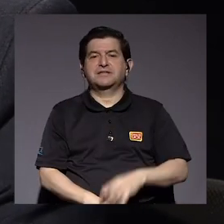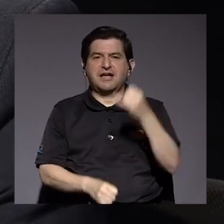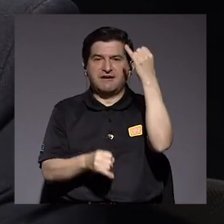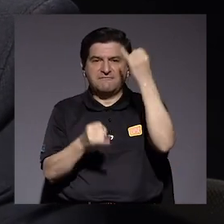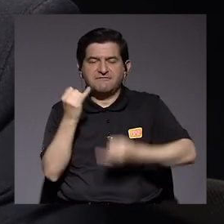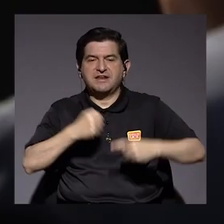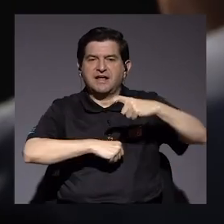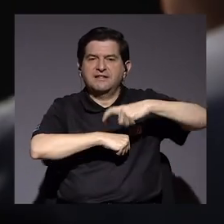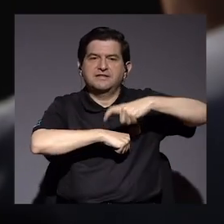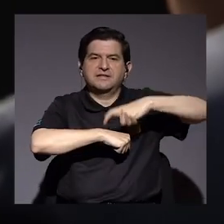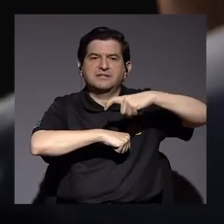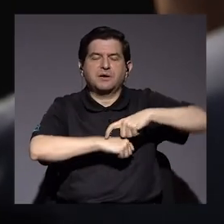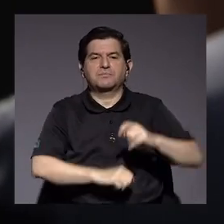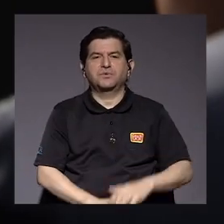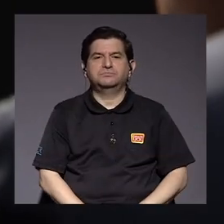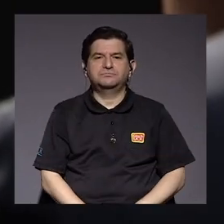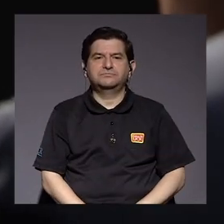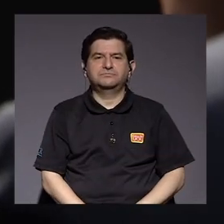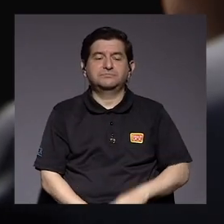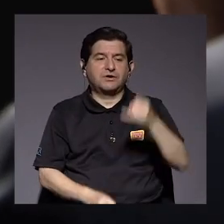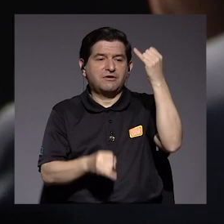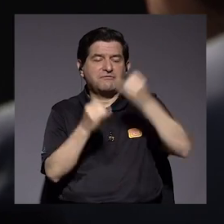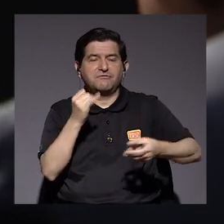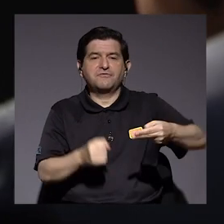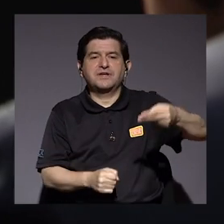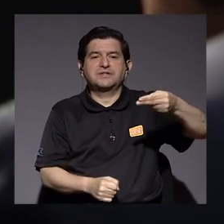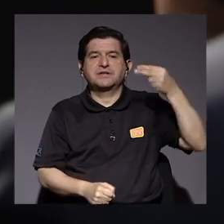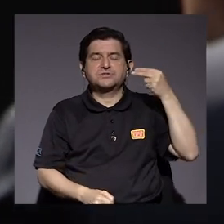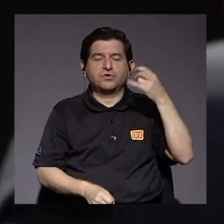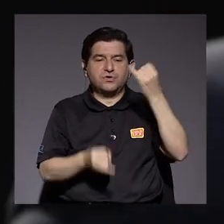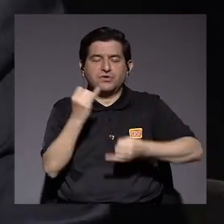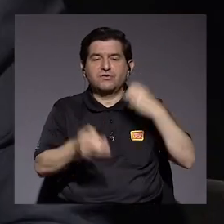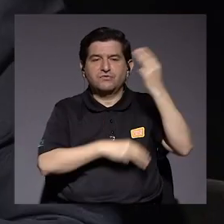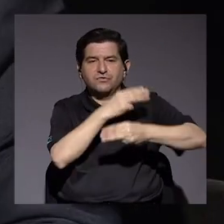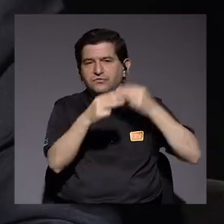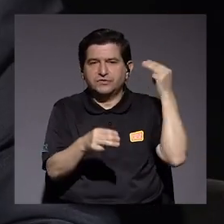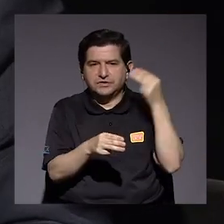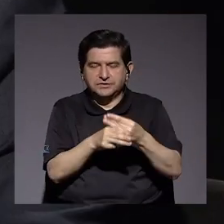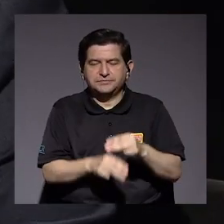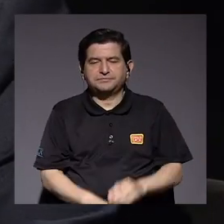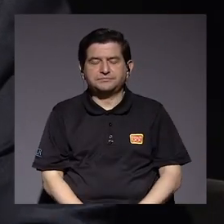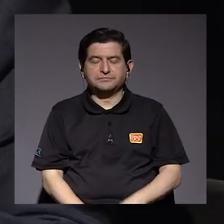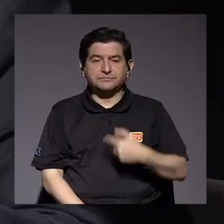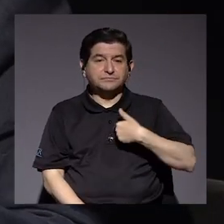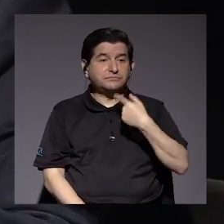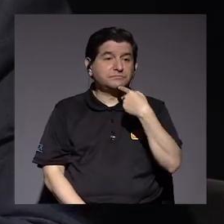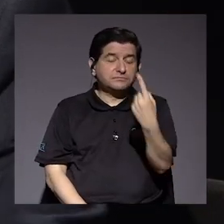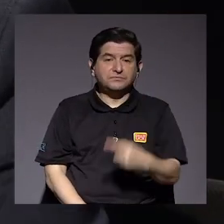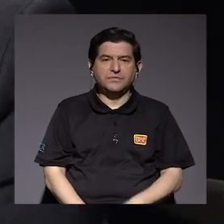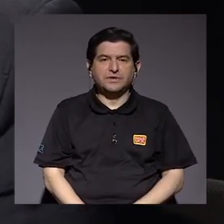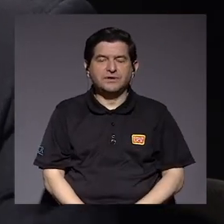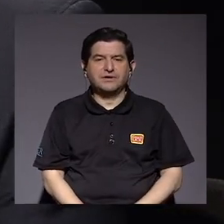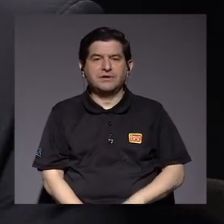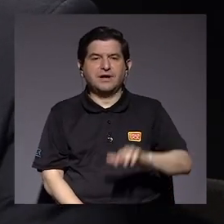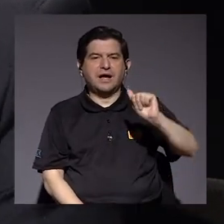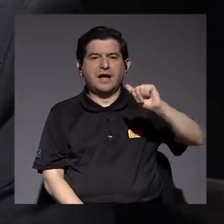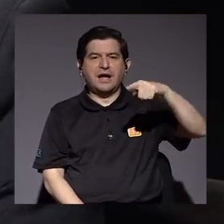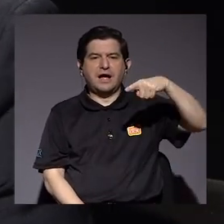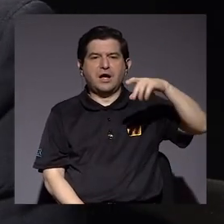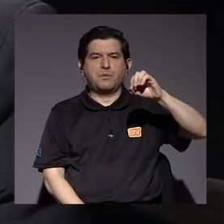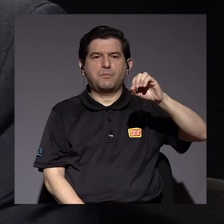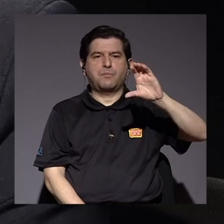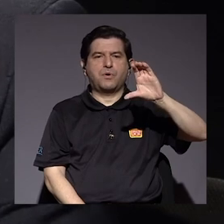final del tiempo como el final de la historia el racional del mundo es lo que yo llamo los apocalípticos